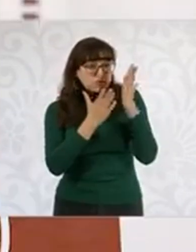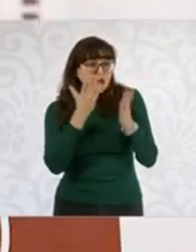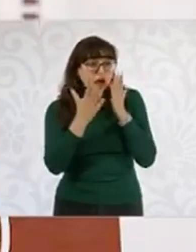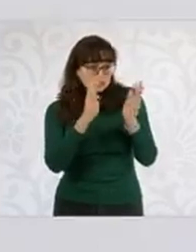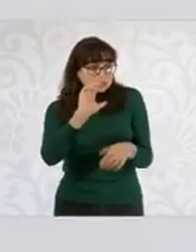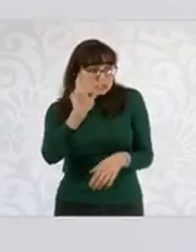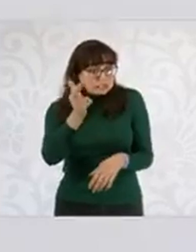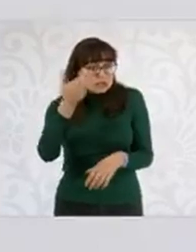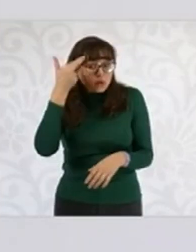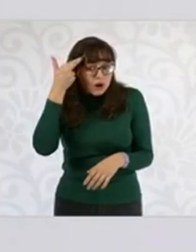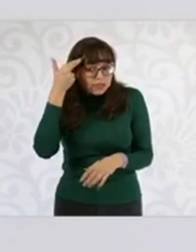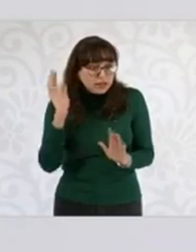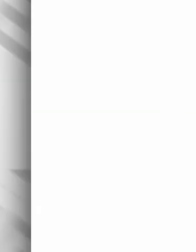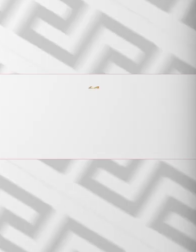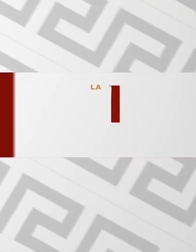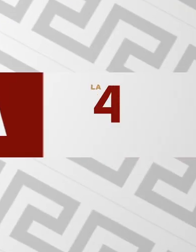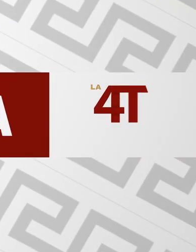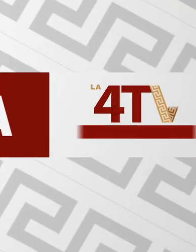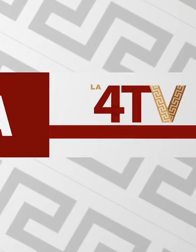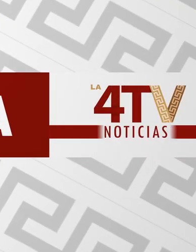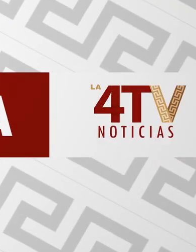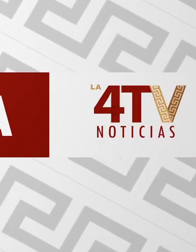pues que actúen en consecuencia.